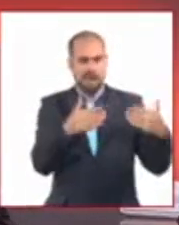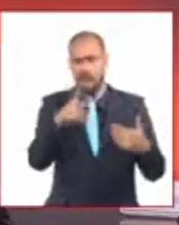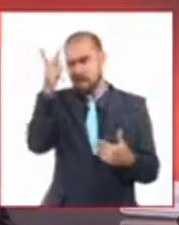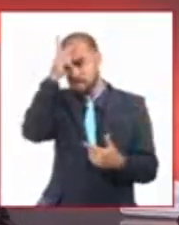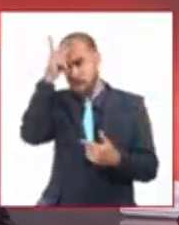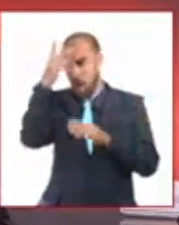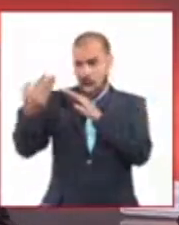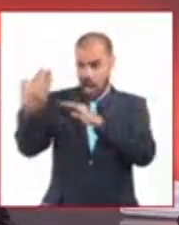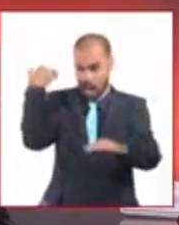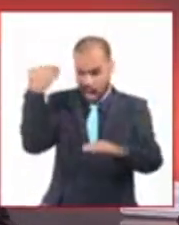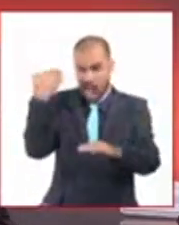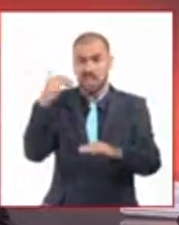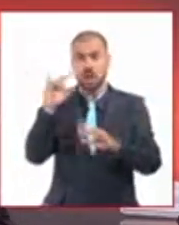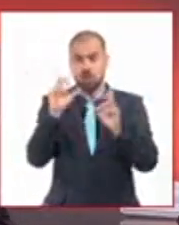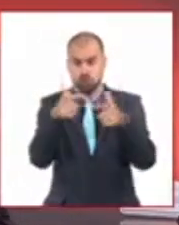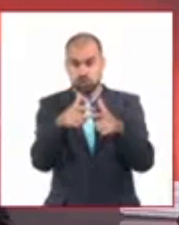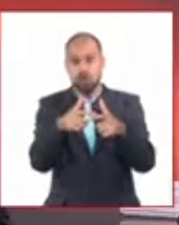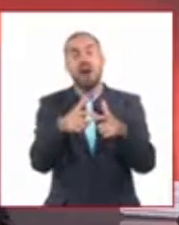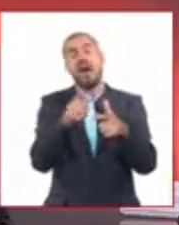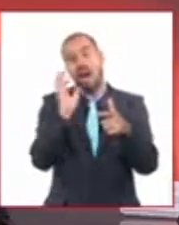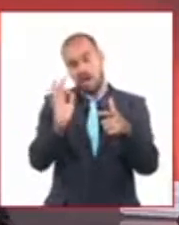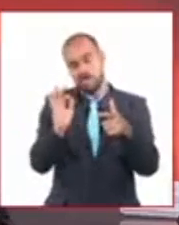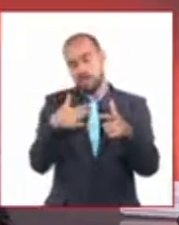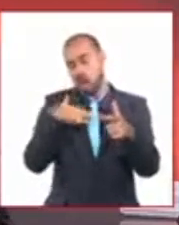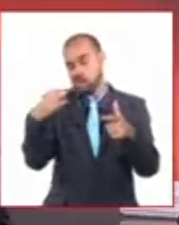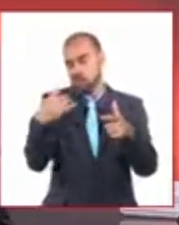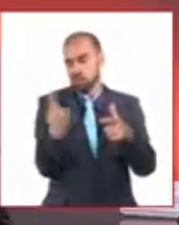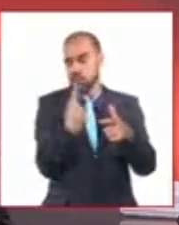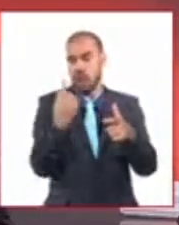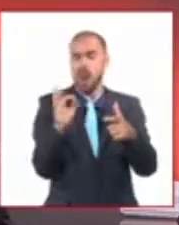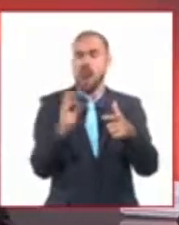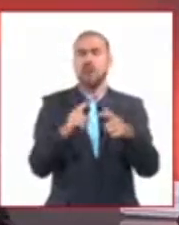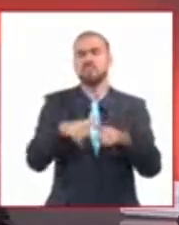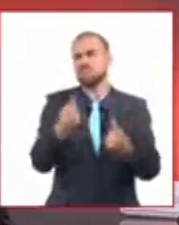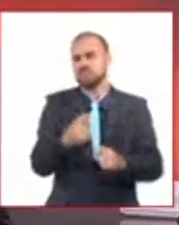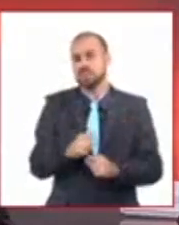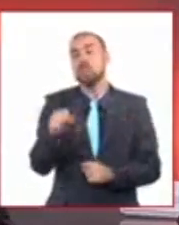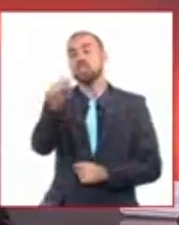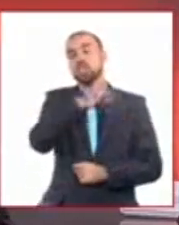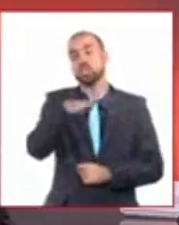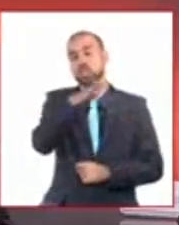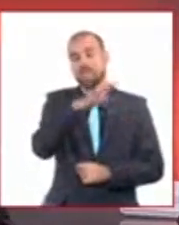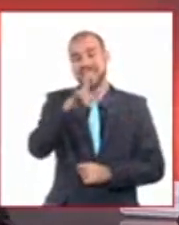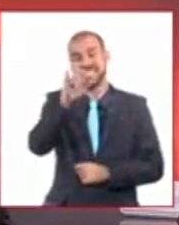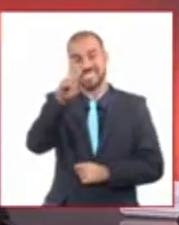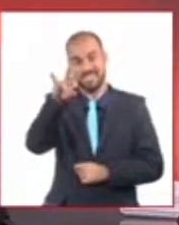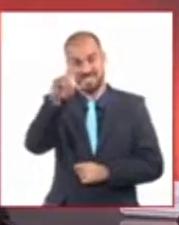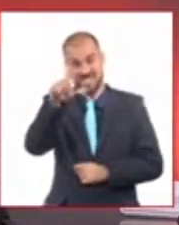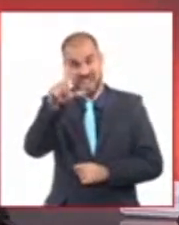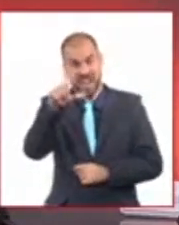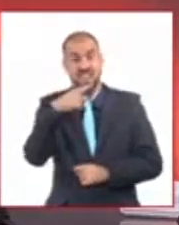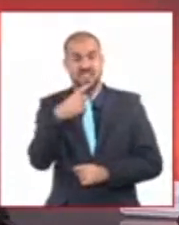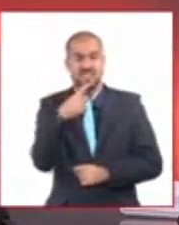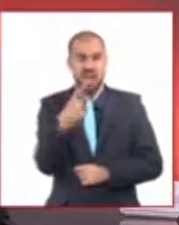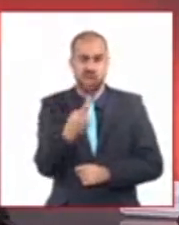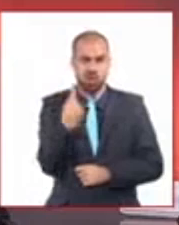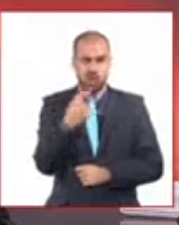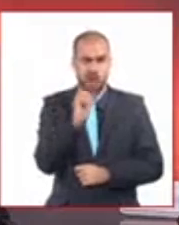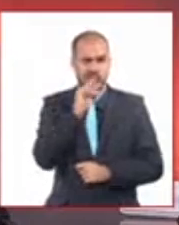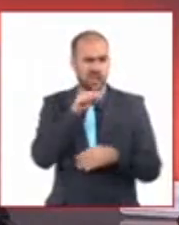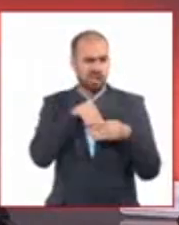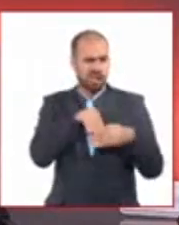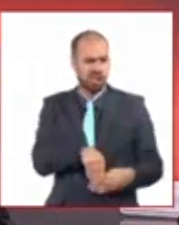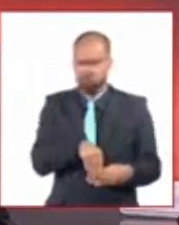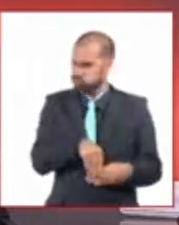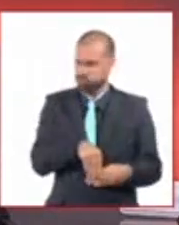una de las cosas por las cuales no fue invitada la sociedad civil porque eso sí la sociedad civil cubana no se cayó un momento para denunciar el